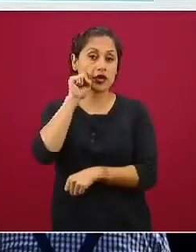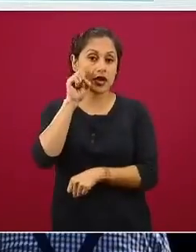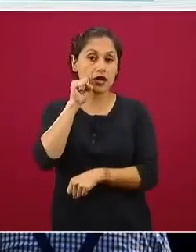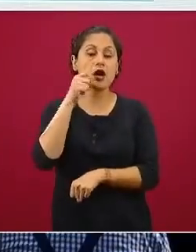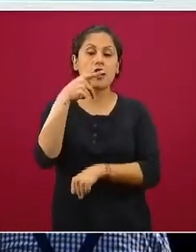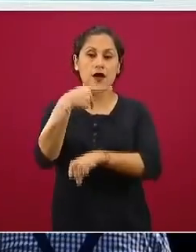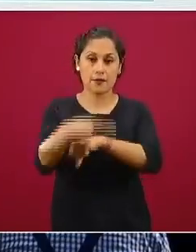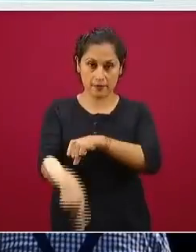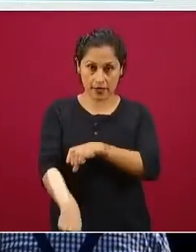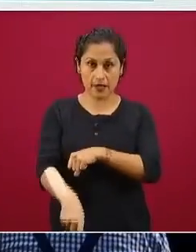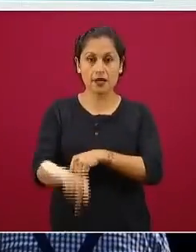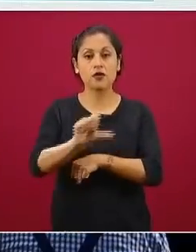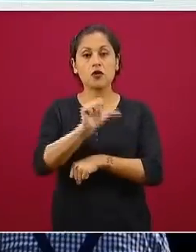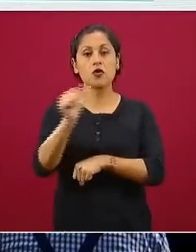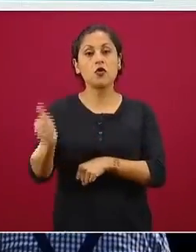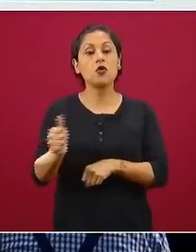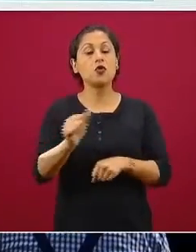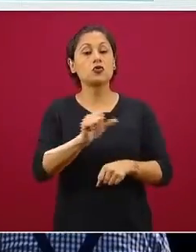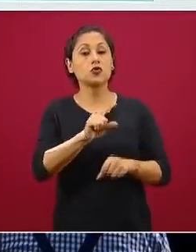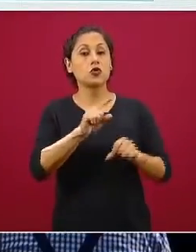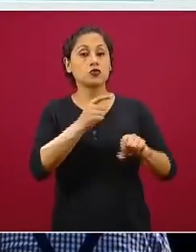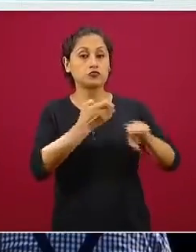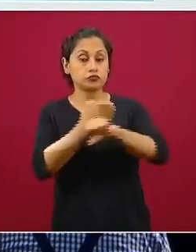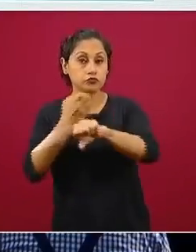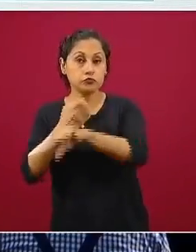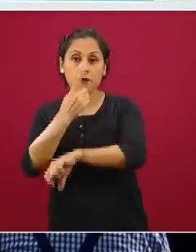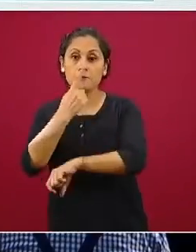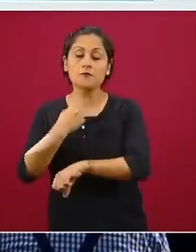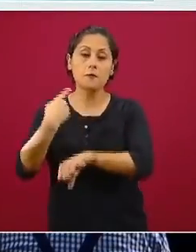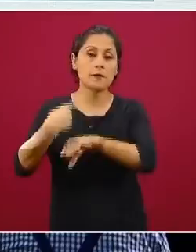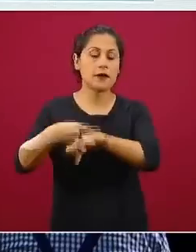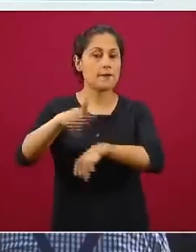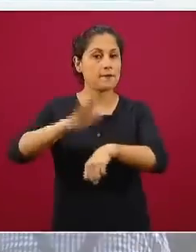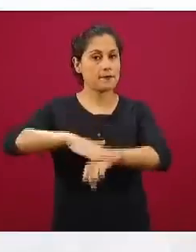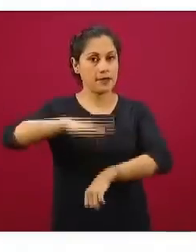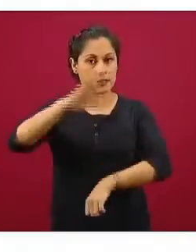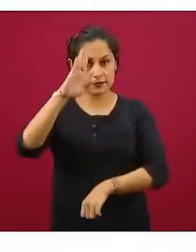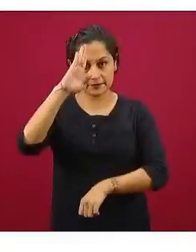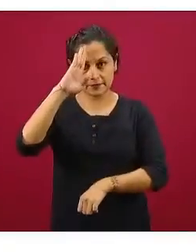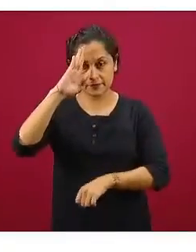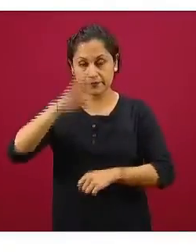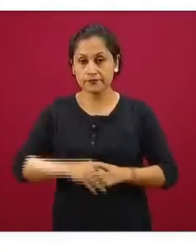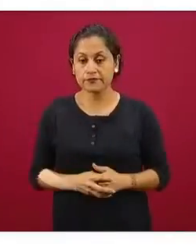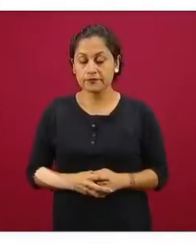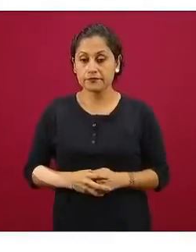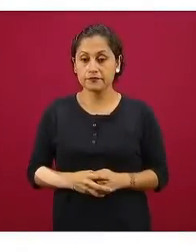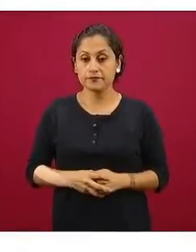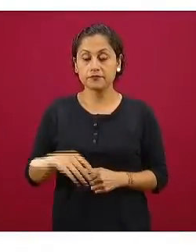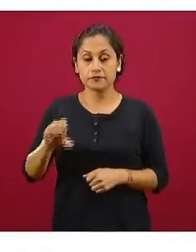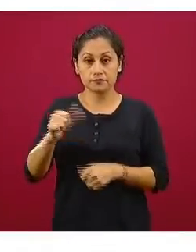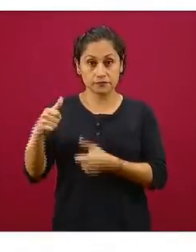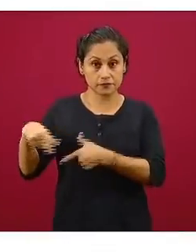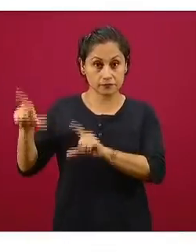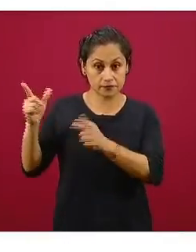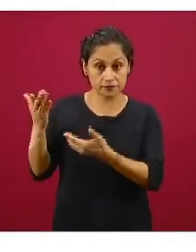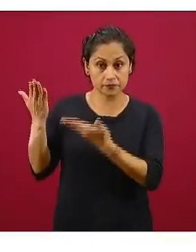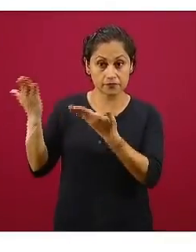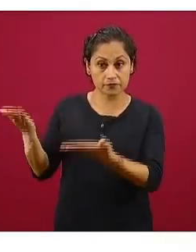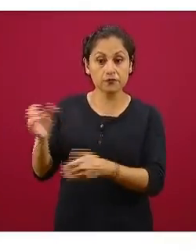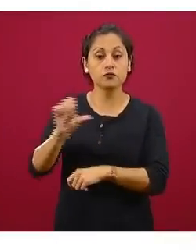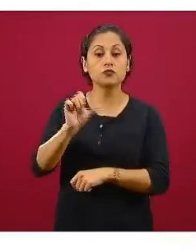mitad en riesgo máximo, que es el color rojo. Recordemos rápidamente en la siguiente diapositiva cuáles son las actividades que